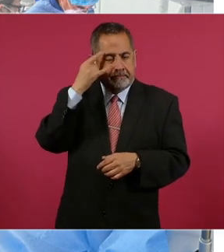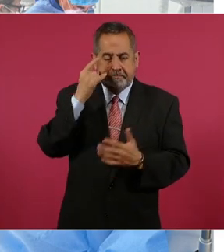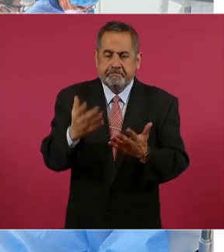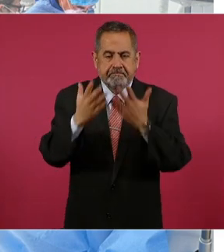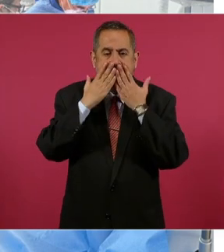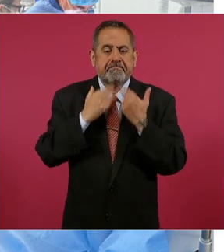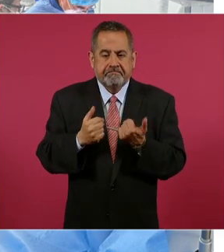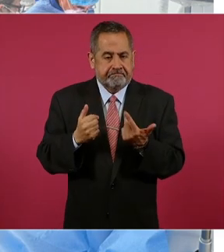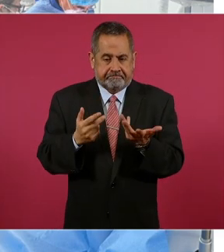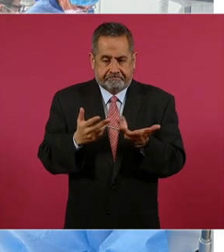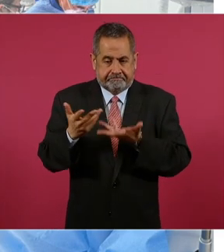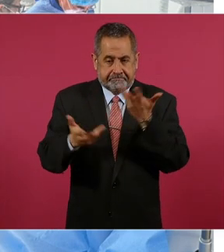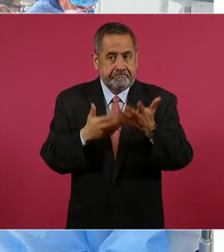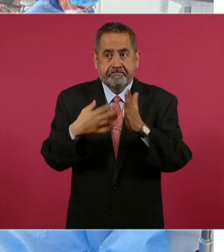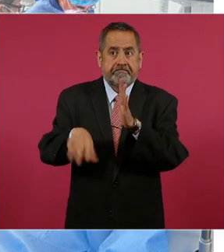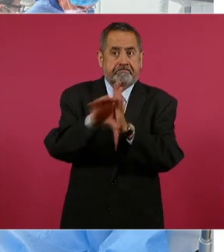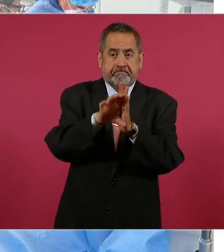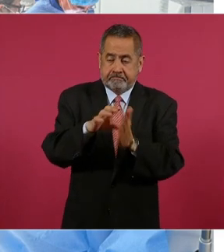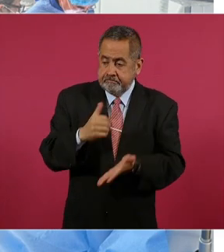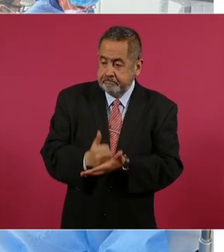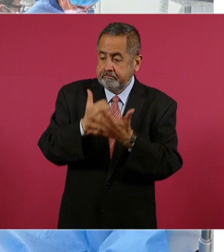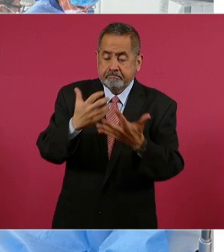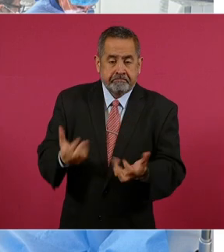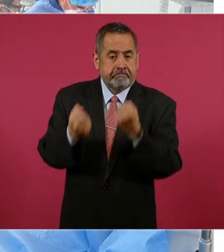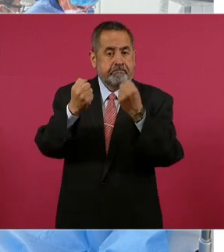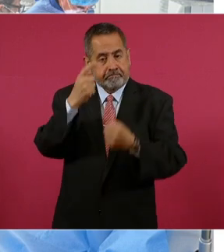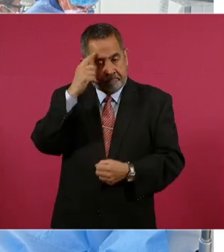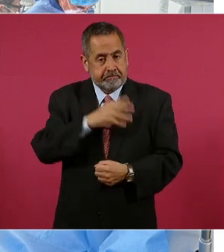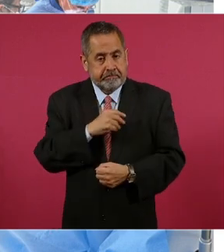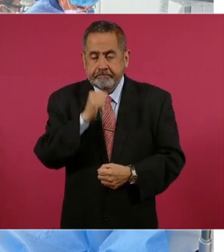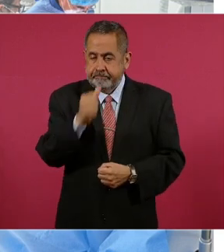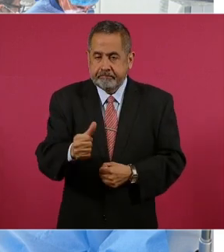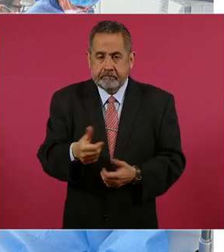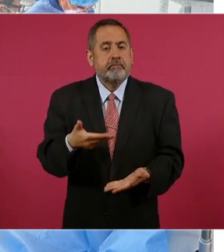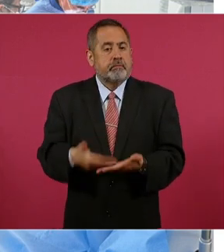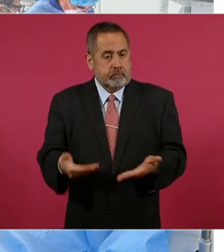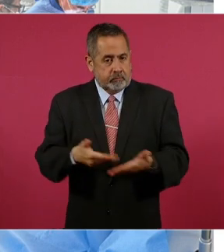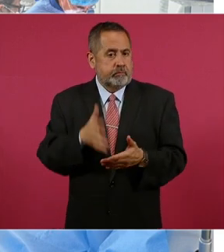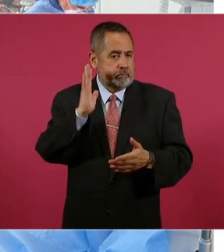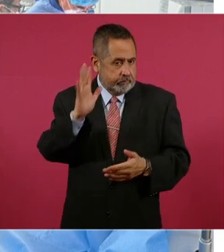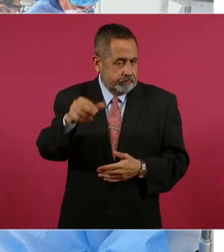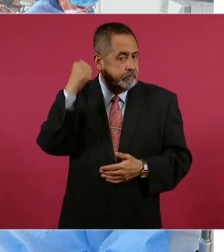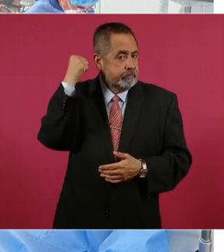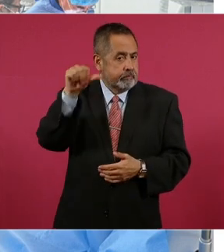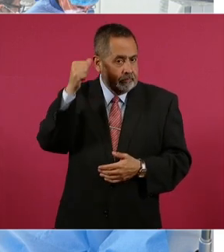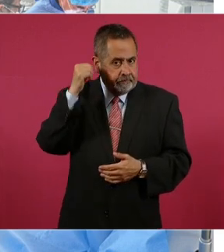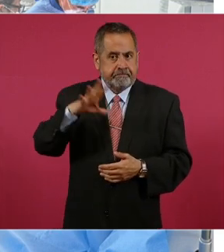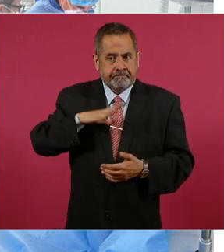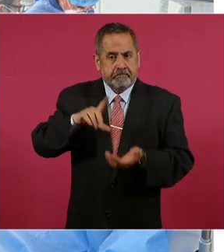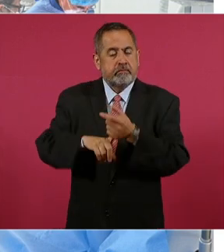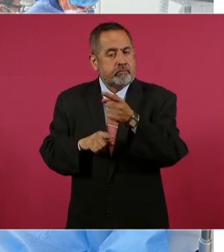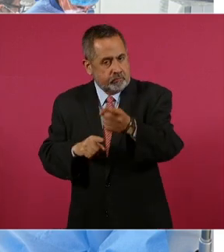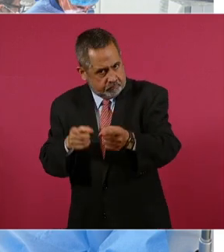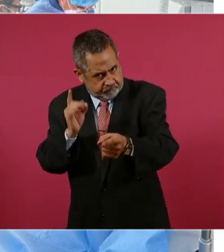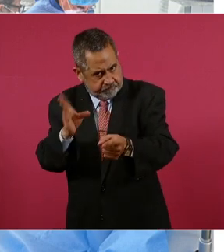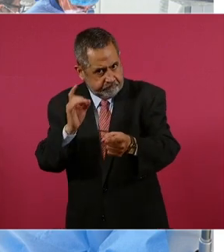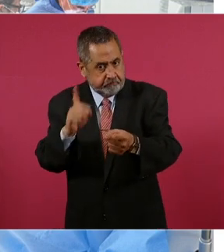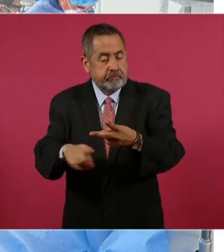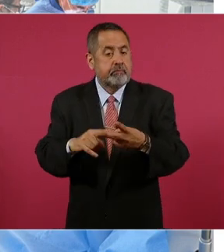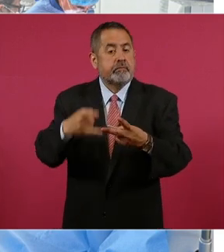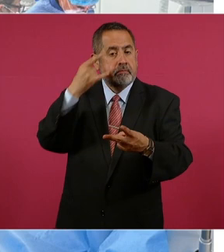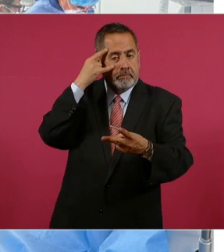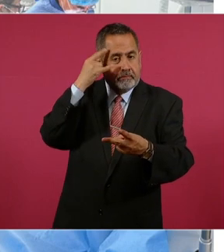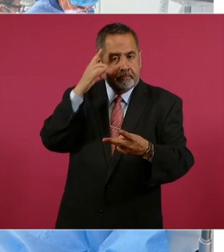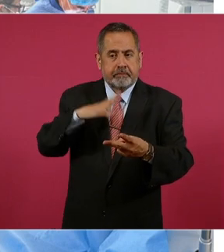tenían ninguna sala de hemodinamia. Hoy Guerrero tiene una sala de hemodinamia en Acapulco, en el caso de Campeche, en la ciudad de